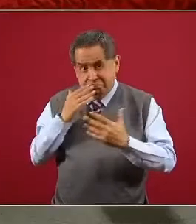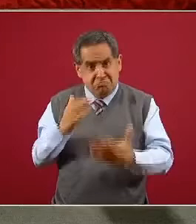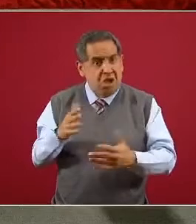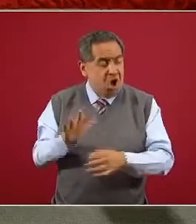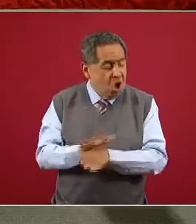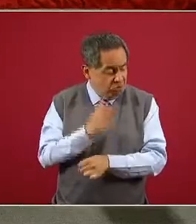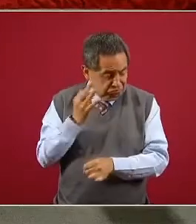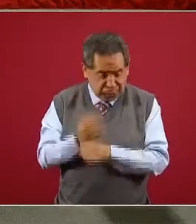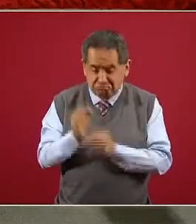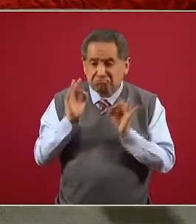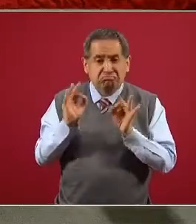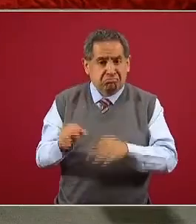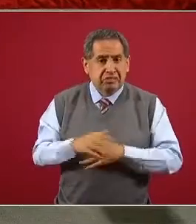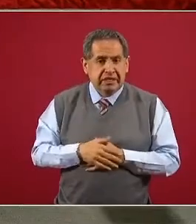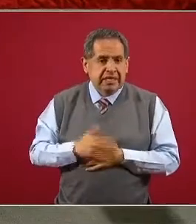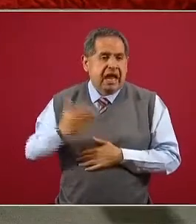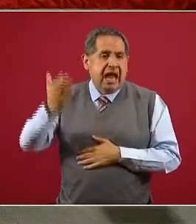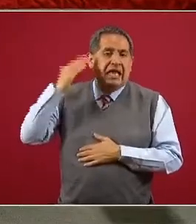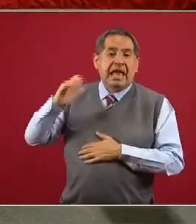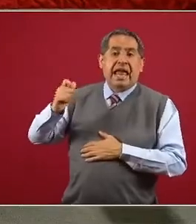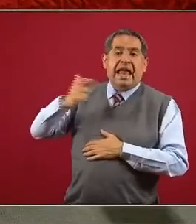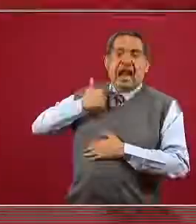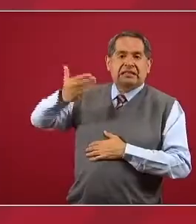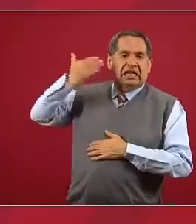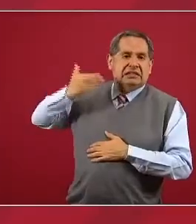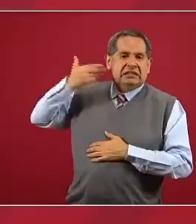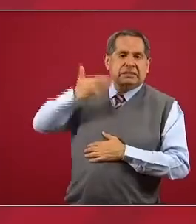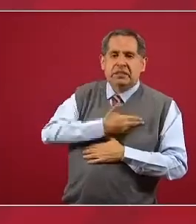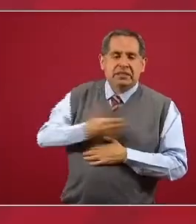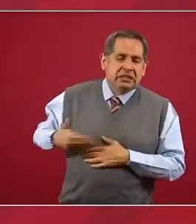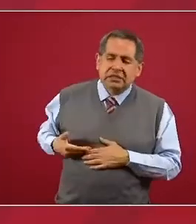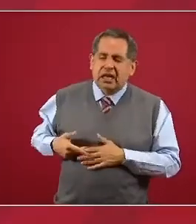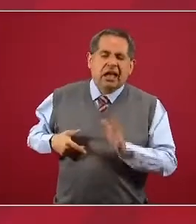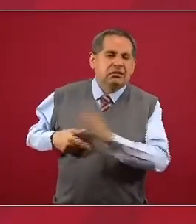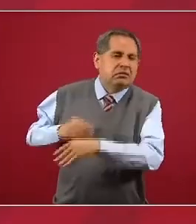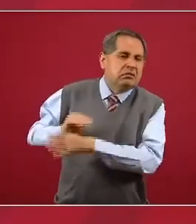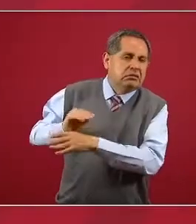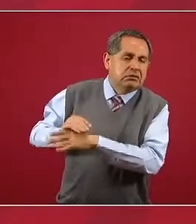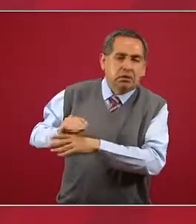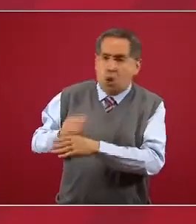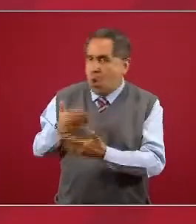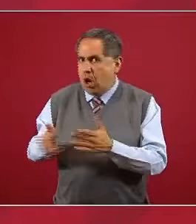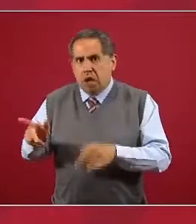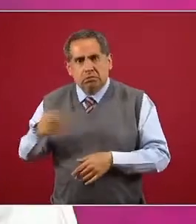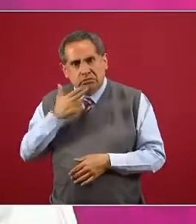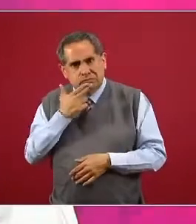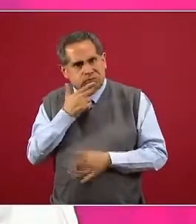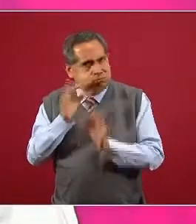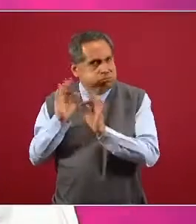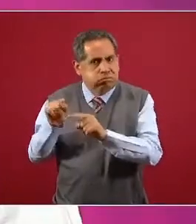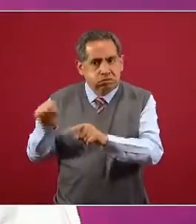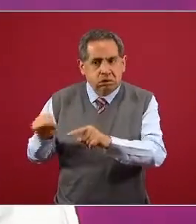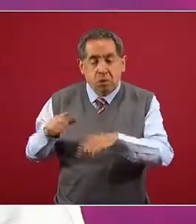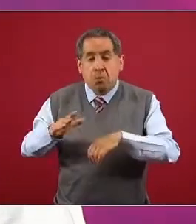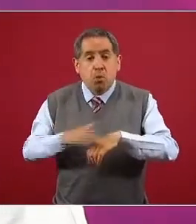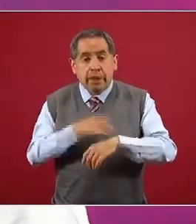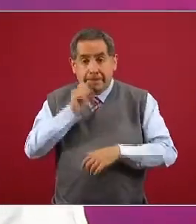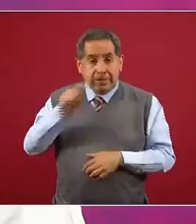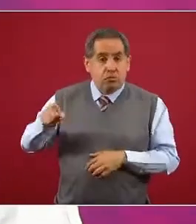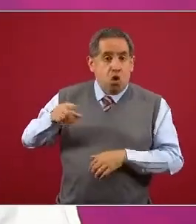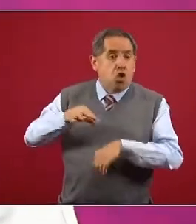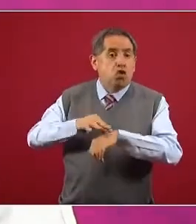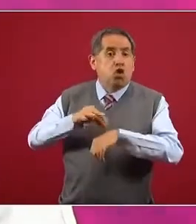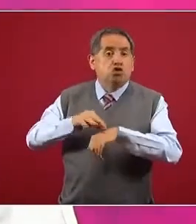en sexenios pasados no había sido del todo aprovechada. Entre otras cosas porque, como la propia doctora Álvarez